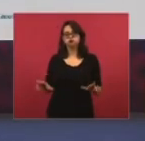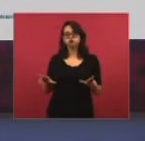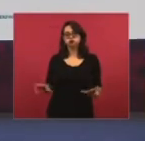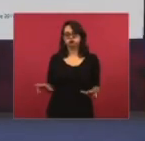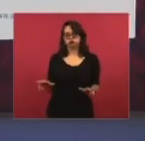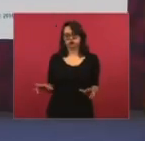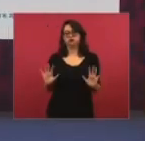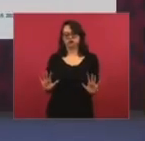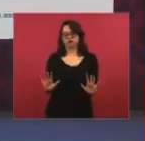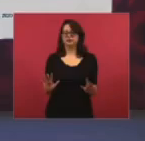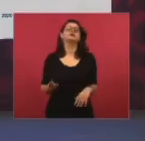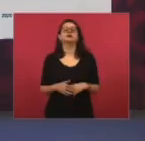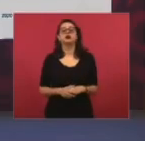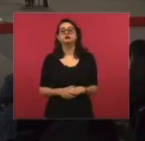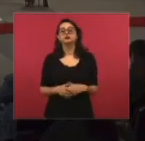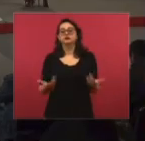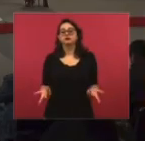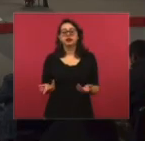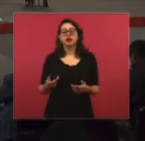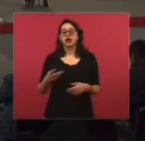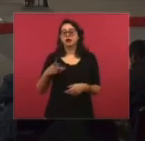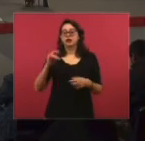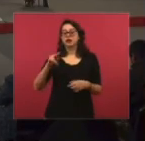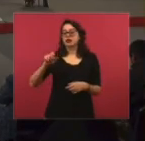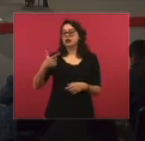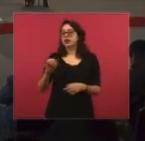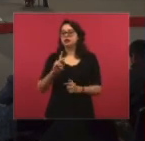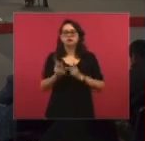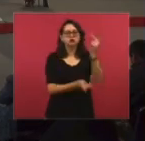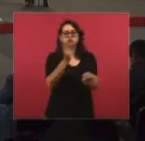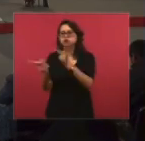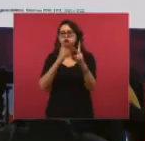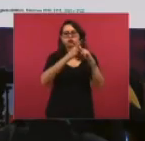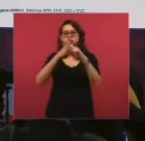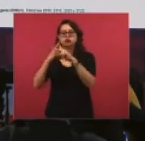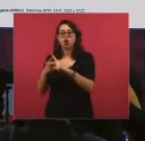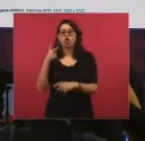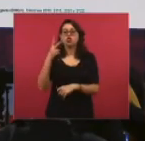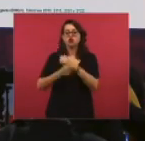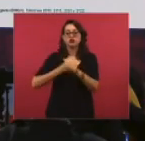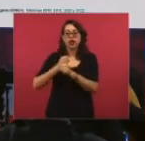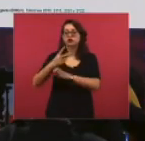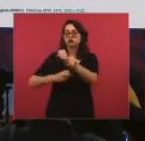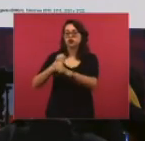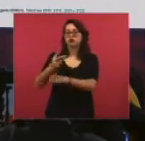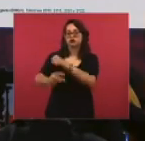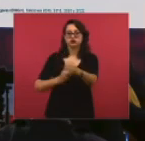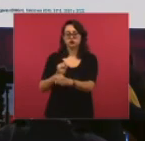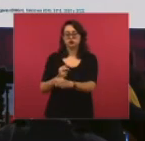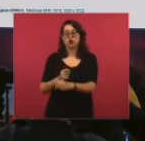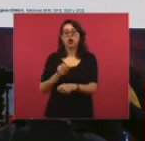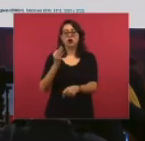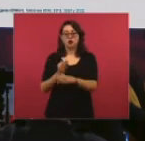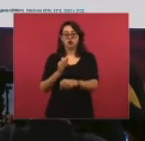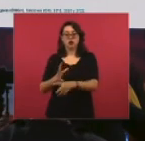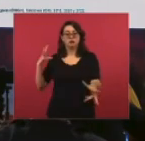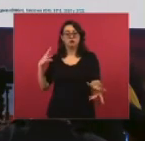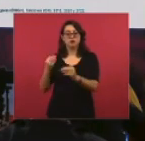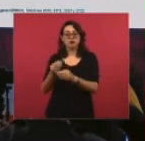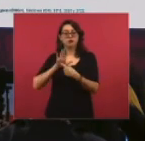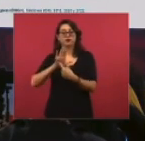par de camisas, unos huaraches, y a veces ni huaraches alcanzan los pobres niños. Nosotros los mexicanos merecemos mucho mejor, amigo, mejores